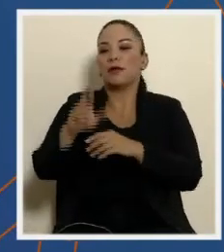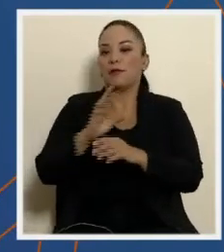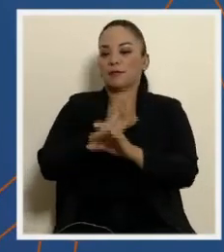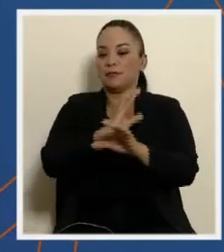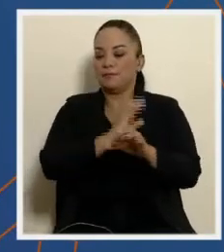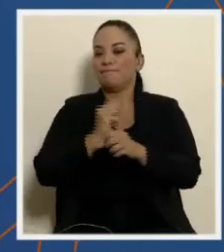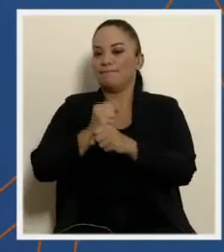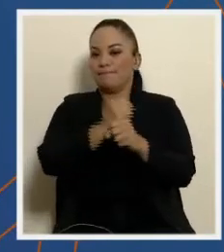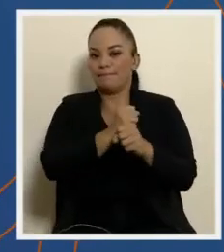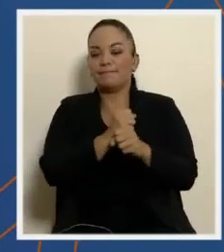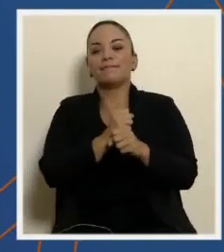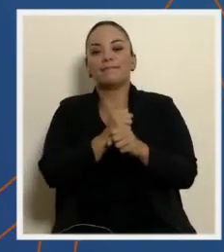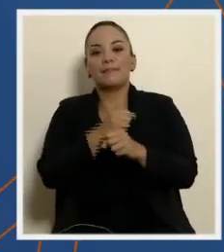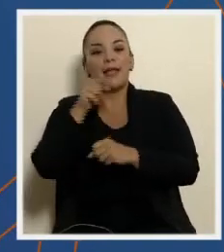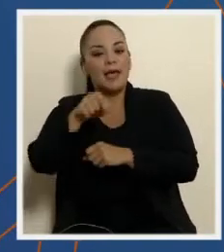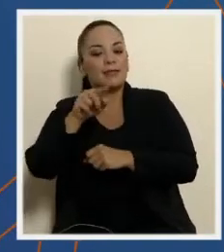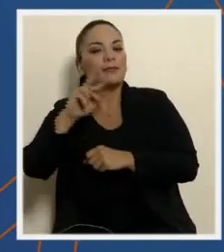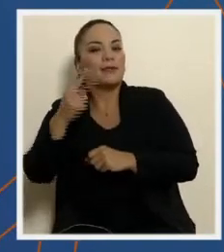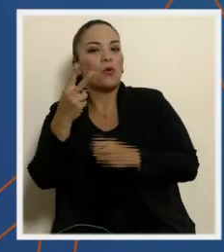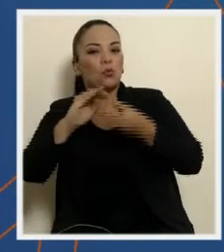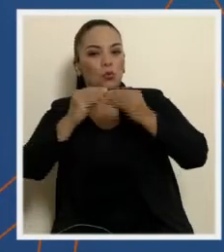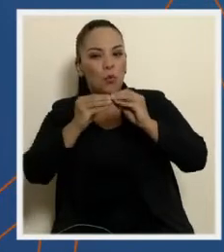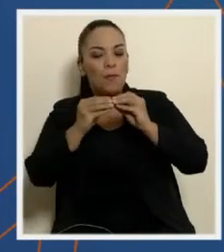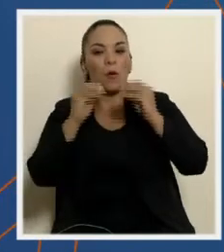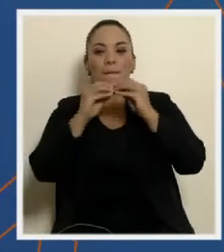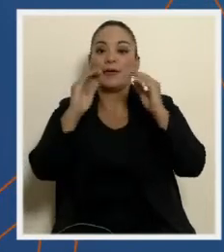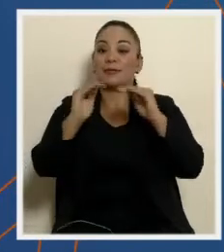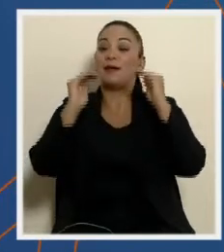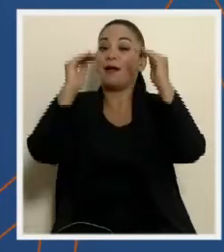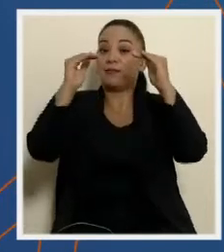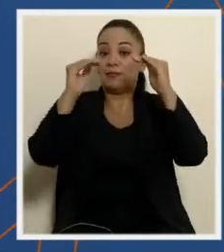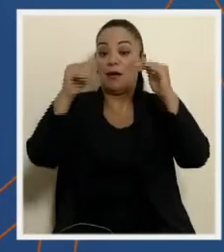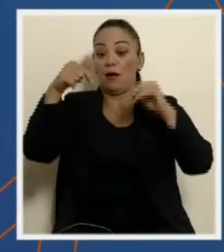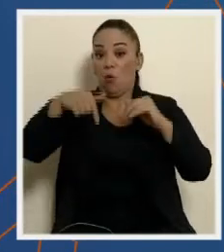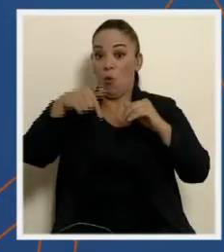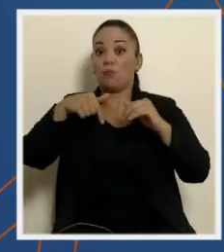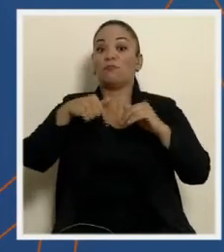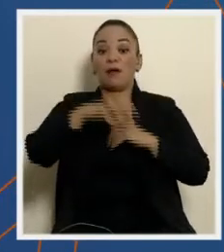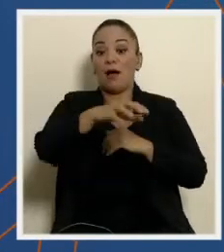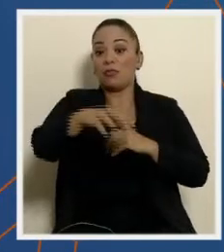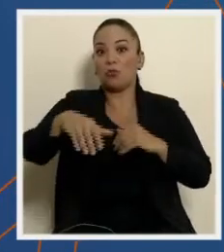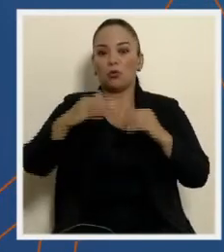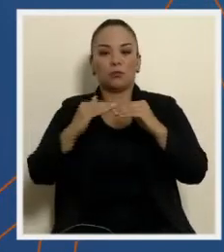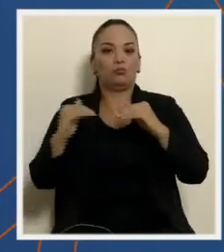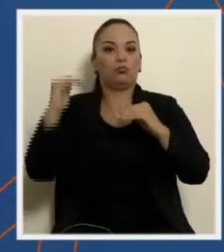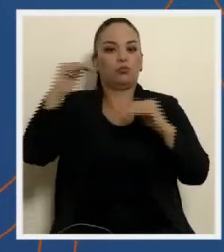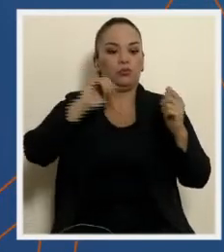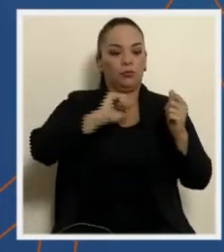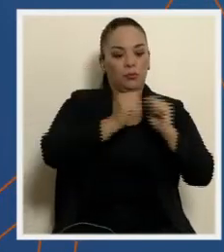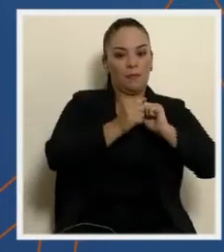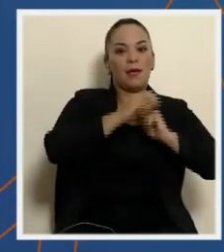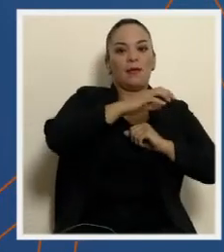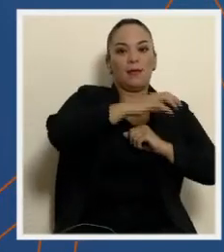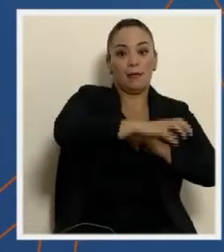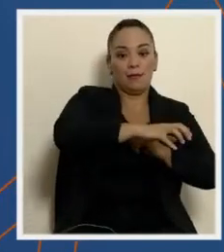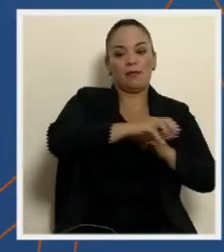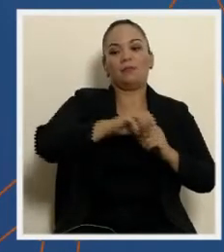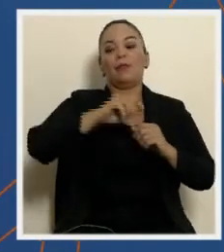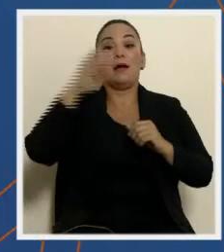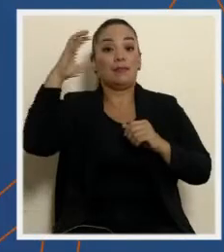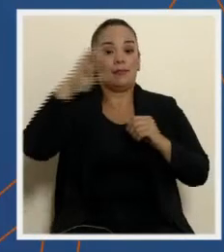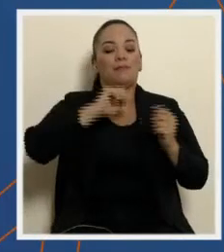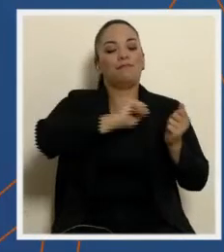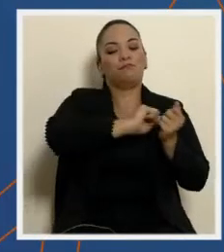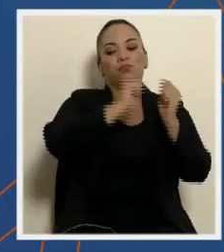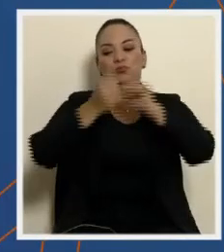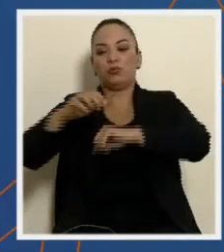resaltar que esta es la segunda cifra más alta de cantones que suben en una sola semana a la condición de alerta naranja.